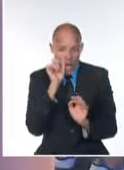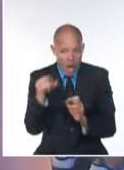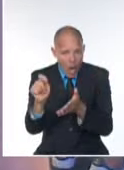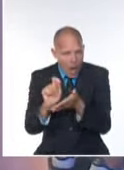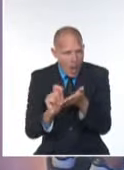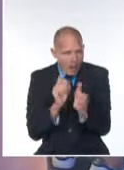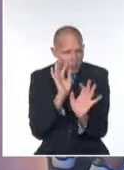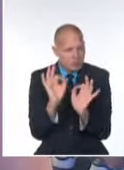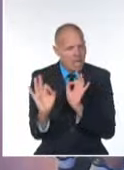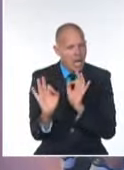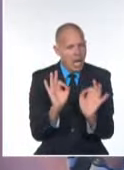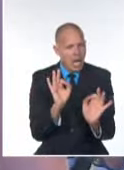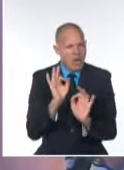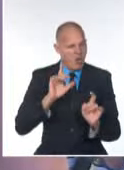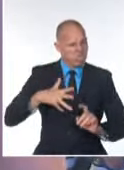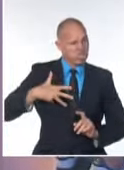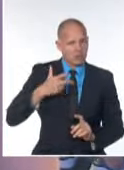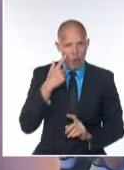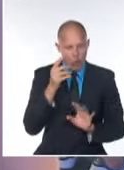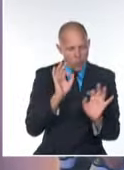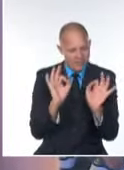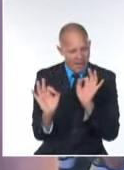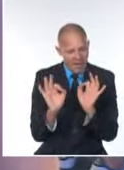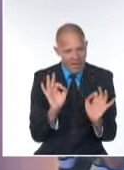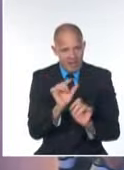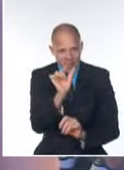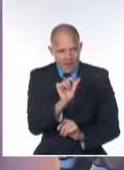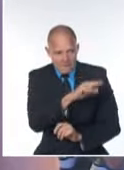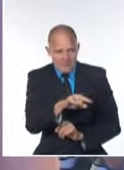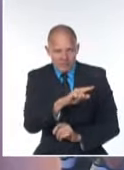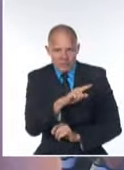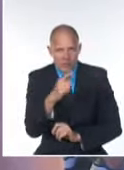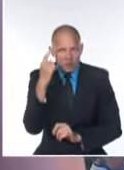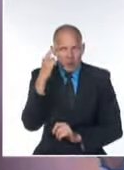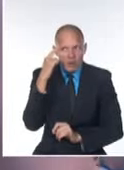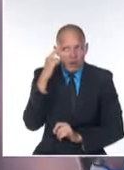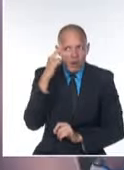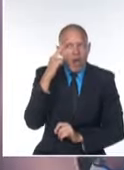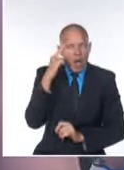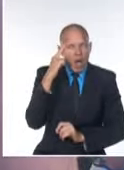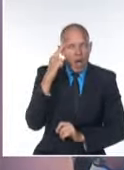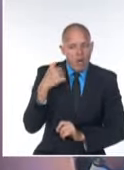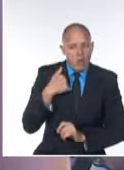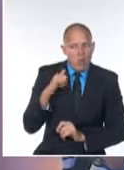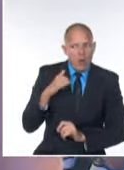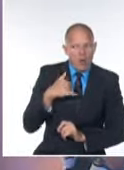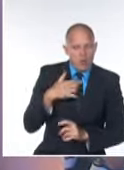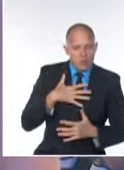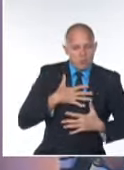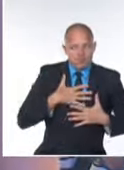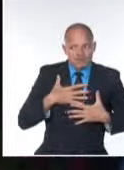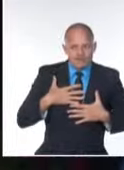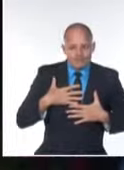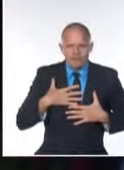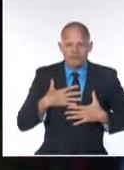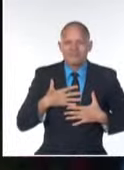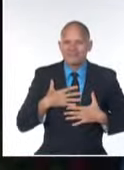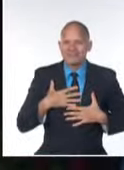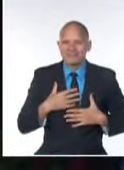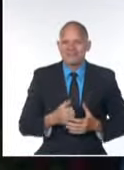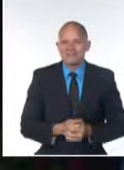directora, que eso es lo que ha llevado a que la gente se haya identificado tanto y que esté como que tan agradecida del trabajo.